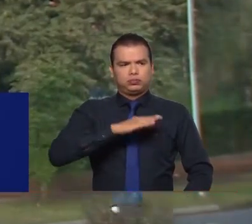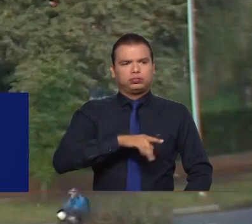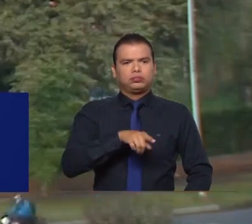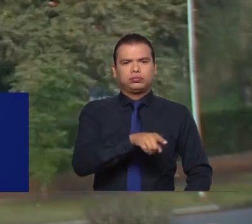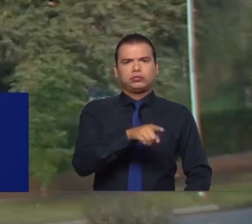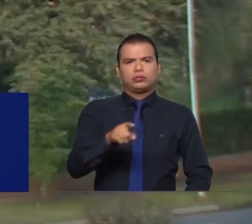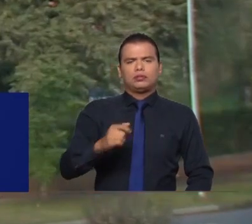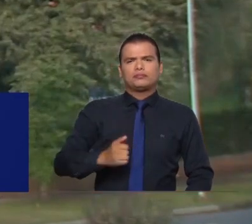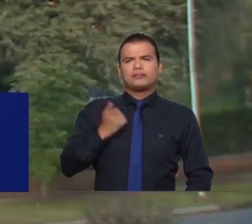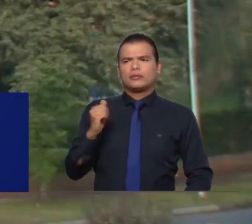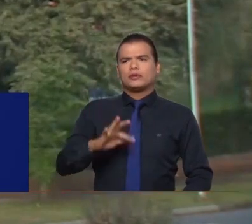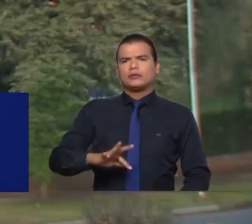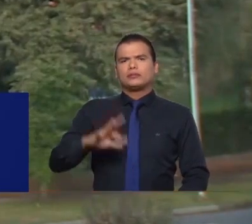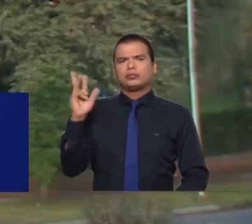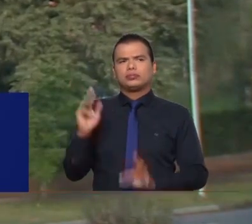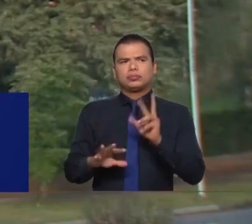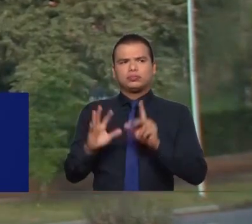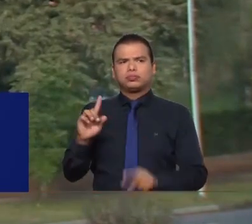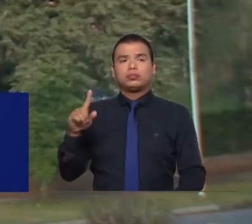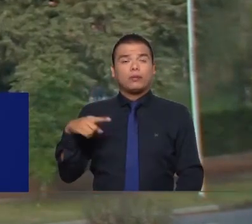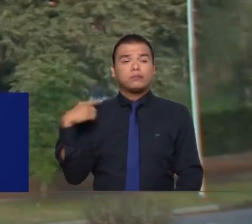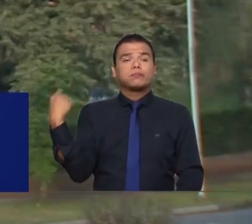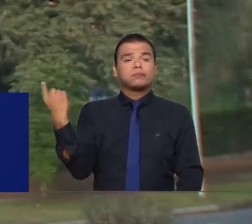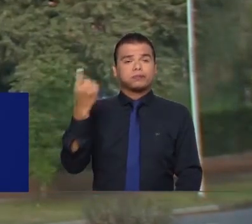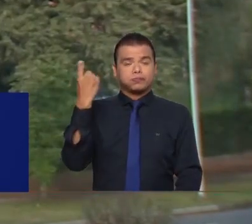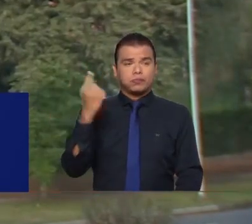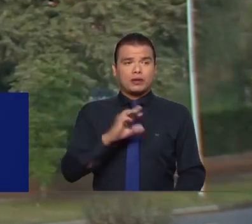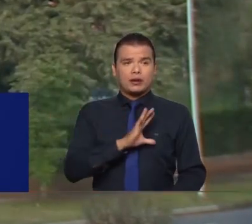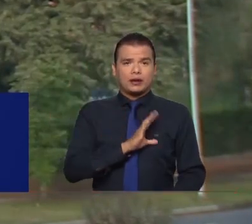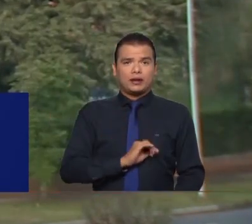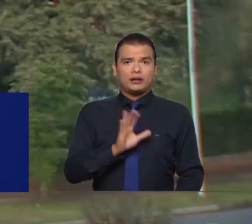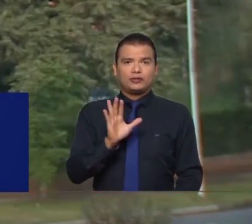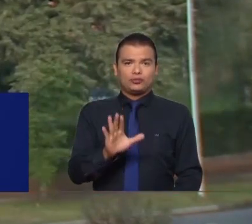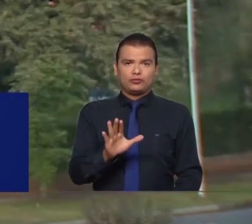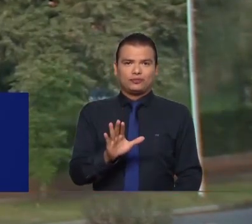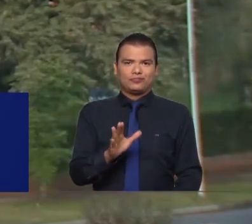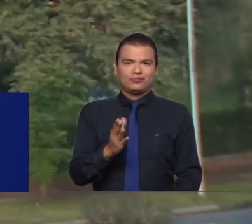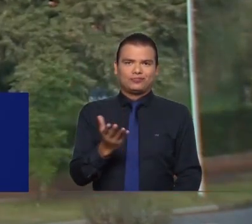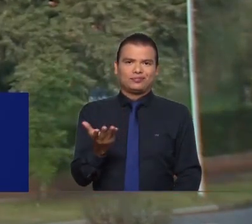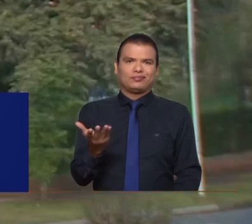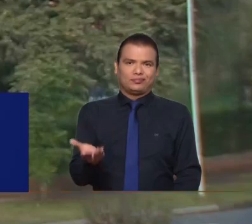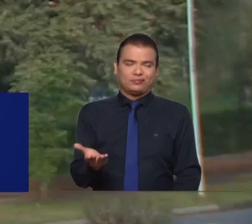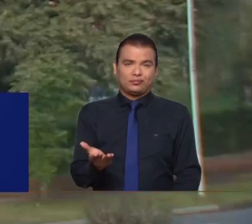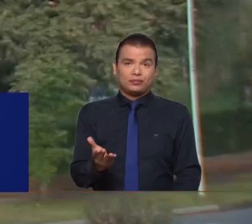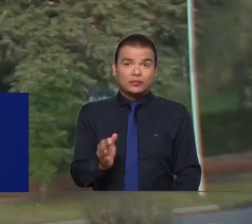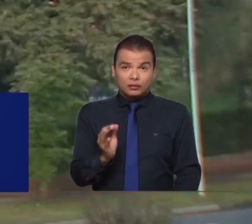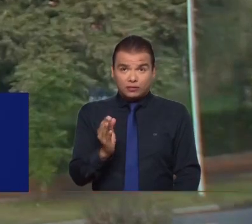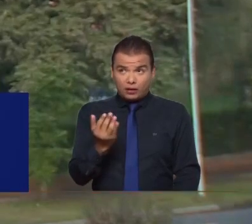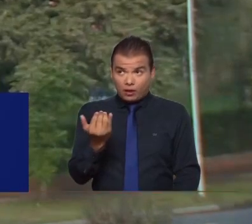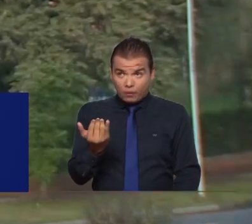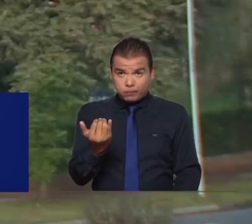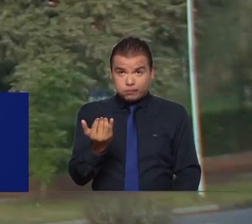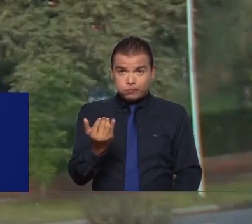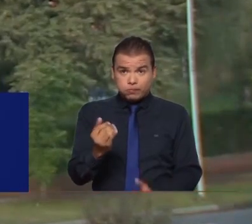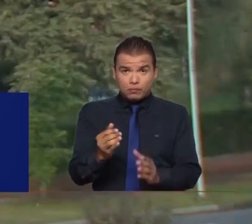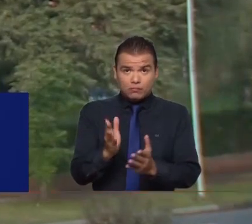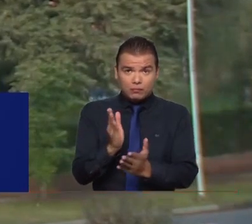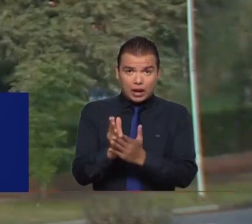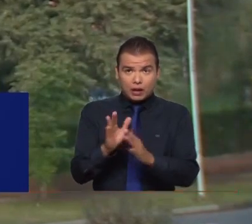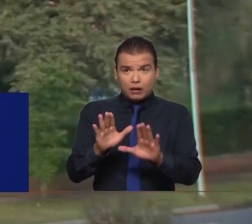o actos en las diferentes vías de la ciudad. Por eso el llamado de las autoridades para respetar